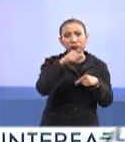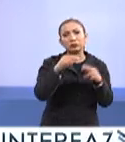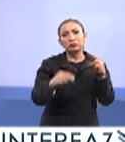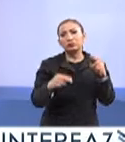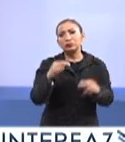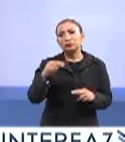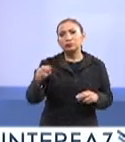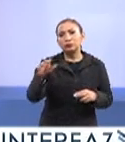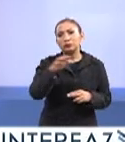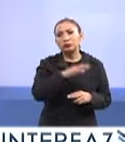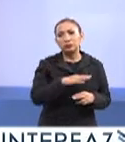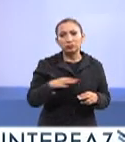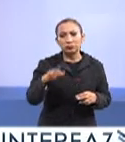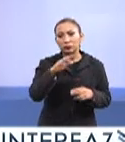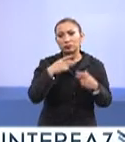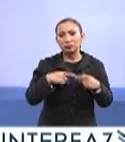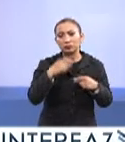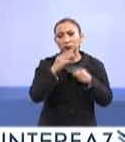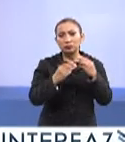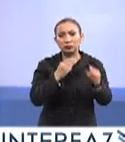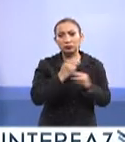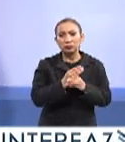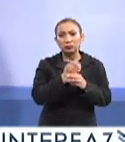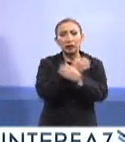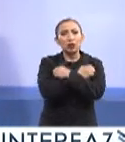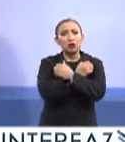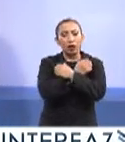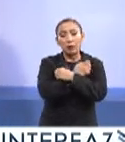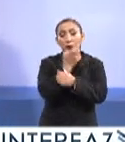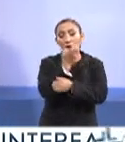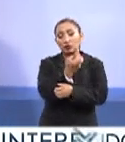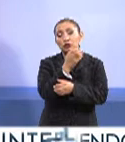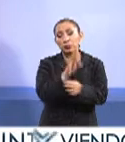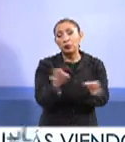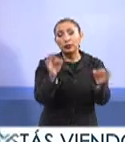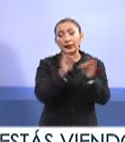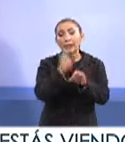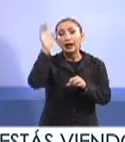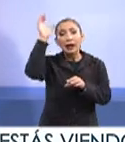niveles en las sociedades del mundo. La educación es factor clave y